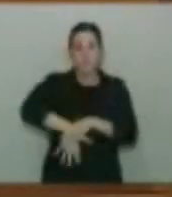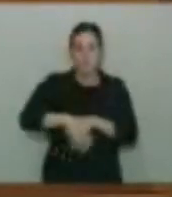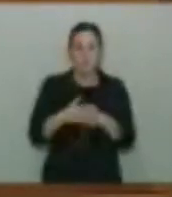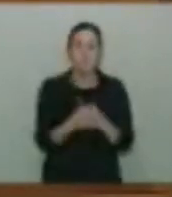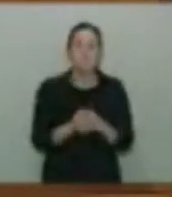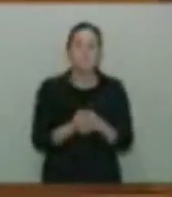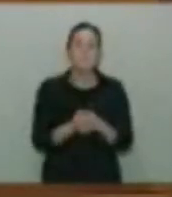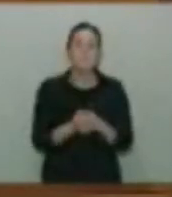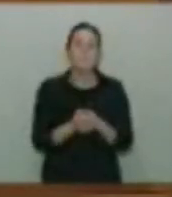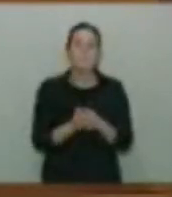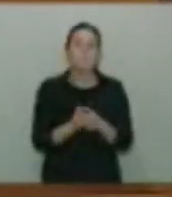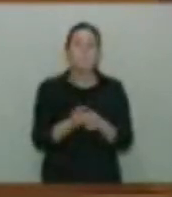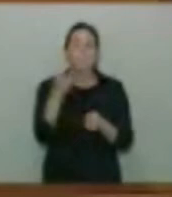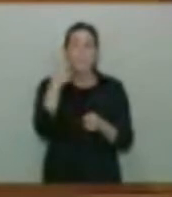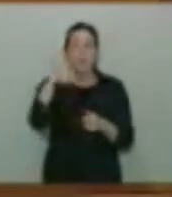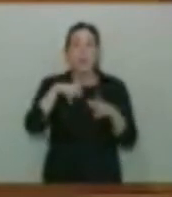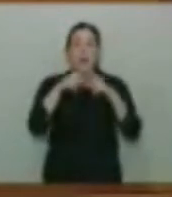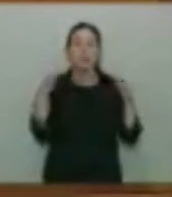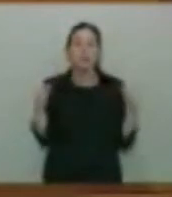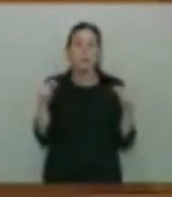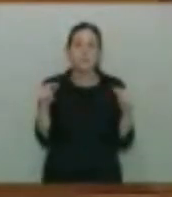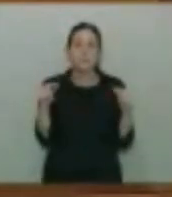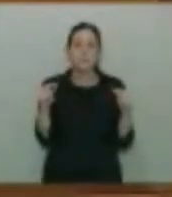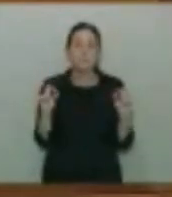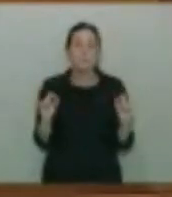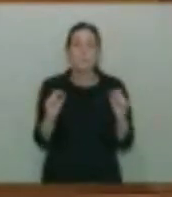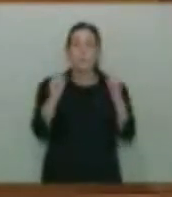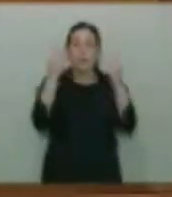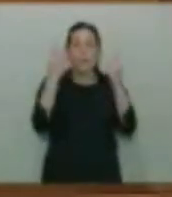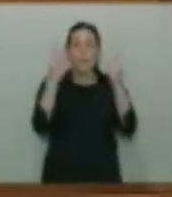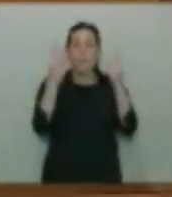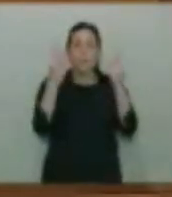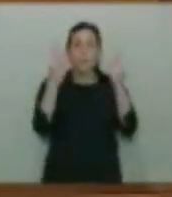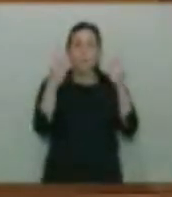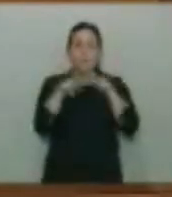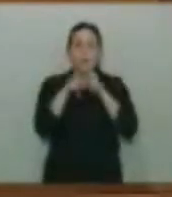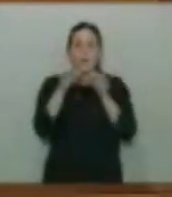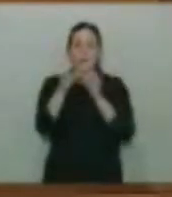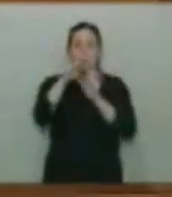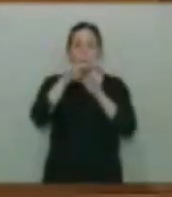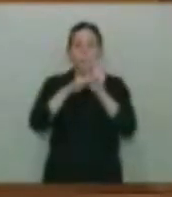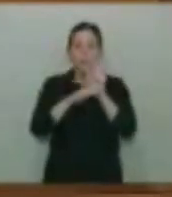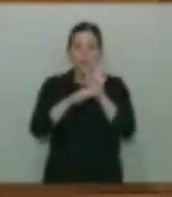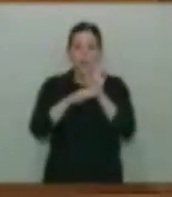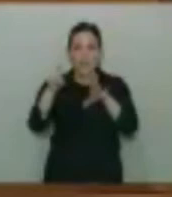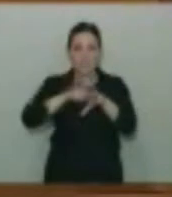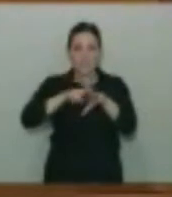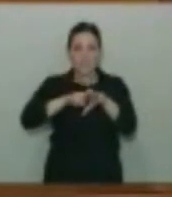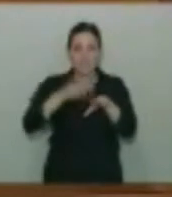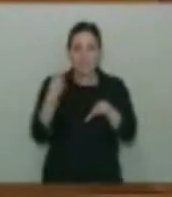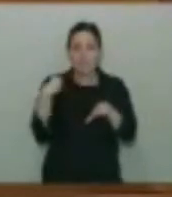Y, mire, aquí en Asturias no es la primera vez que se plantea alguna medida de este carácter dirigida